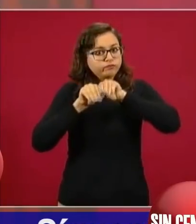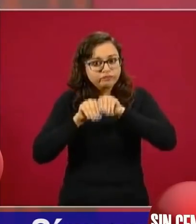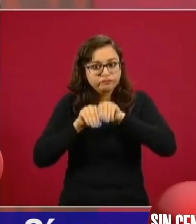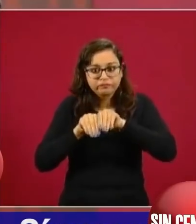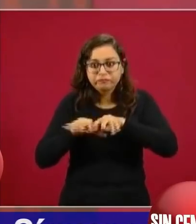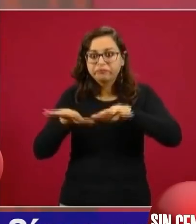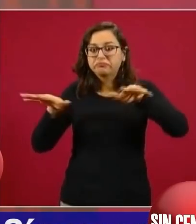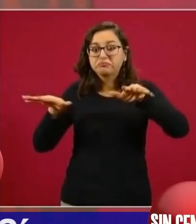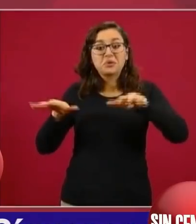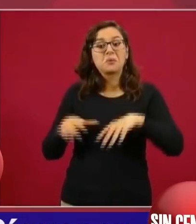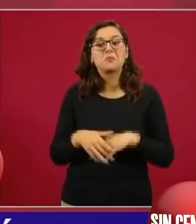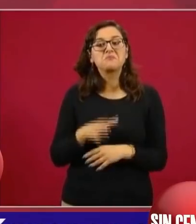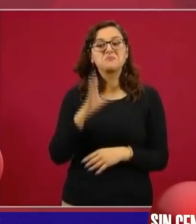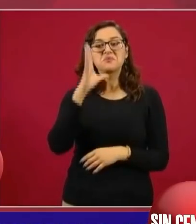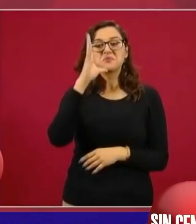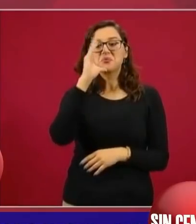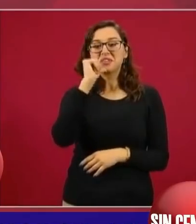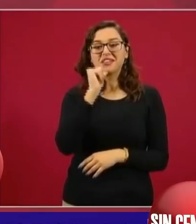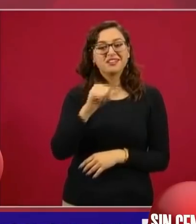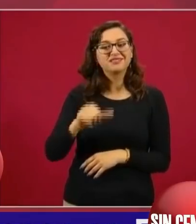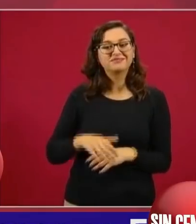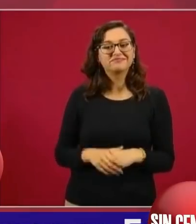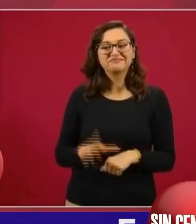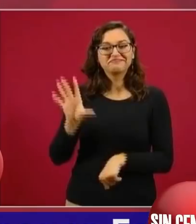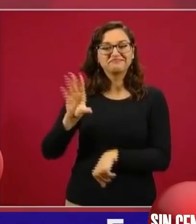Federal de Electricidad, fíjense,